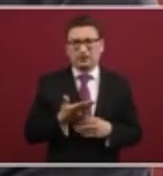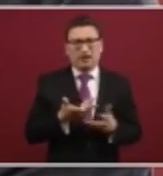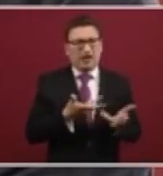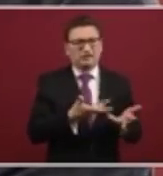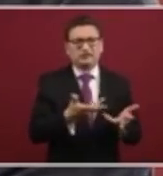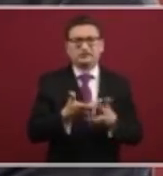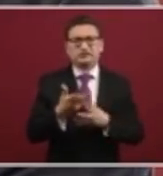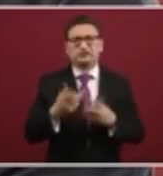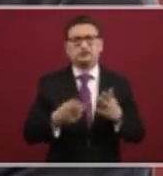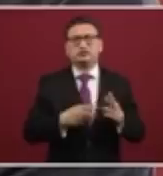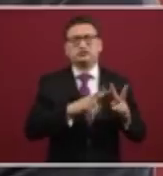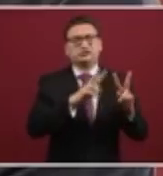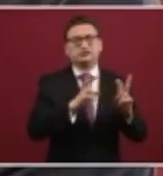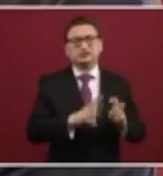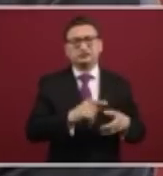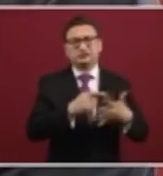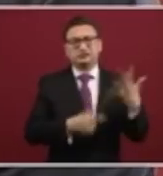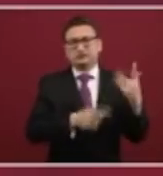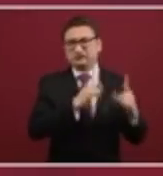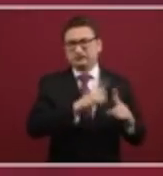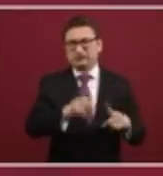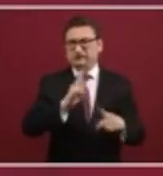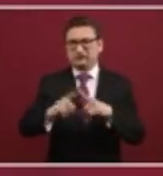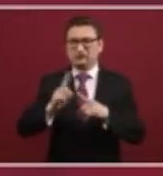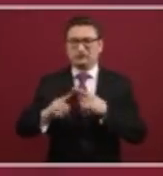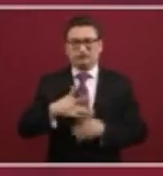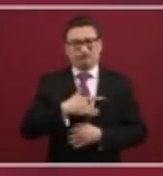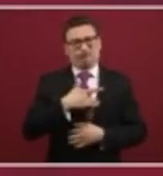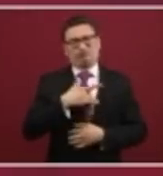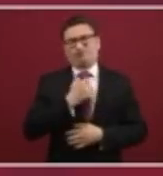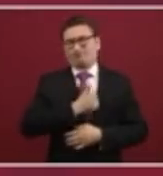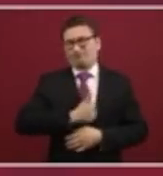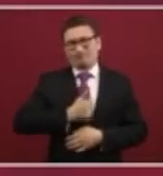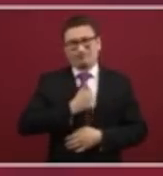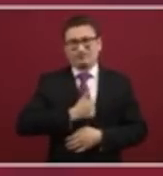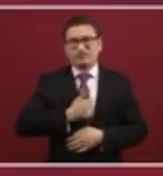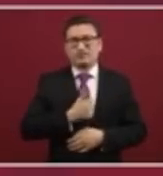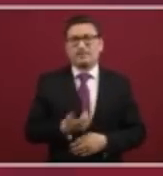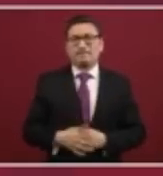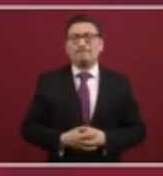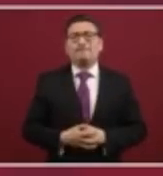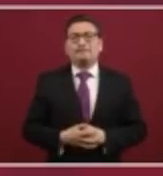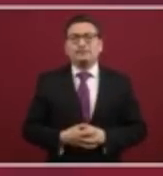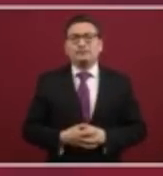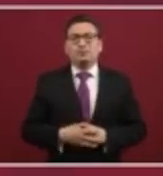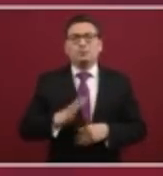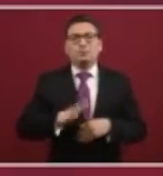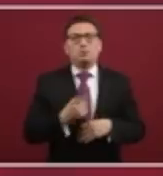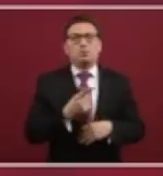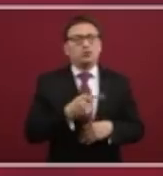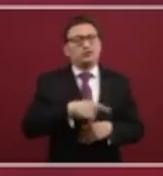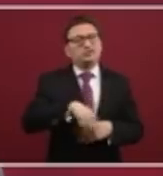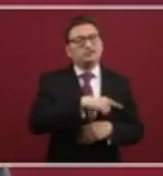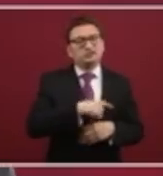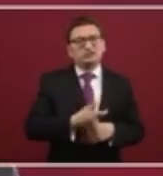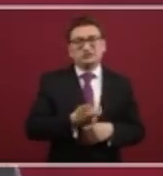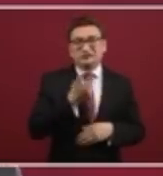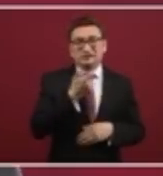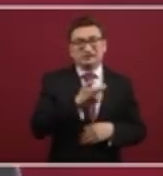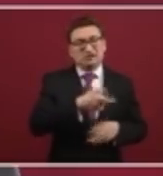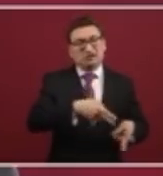de un cambio de gobierno y era muy lamentable que se robaran hasta el dinero